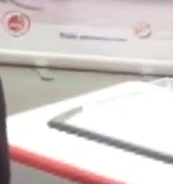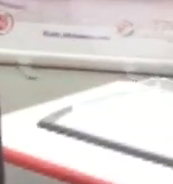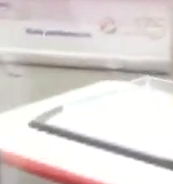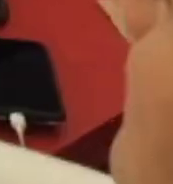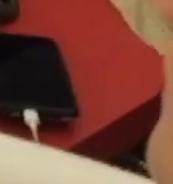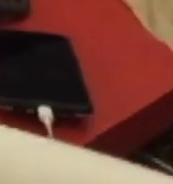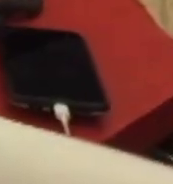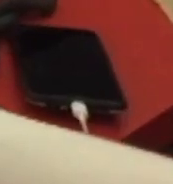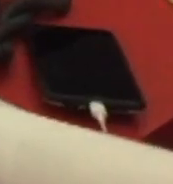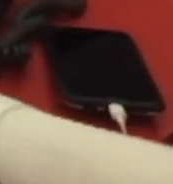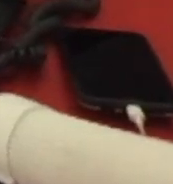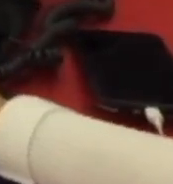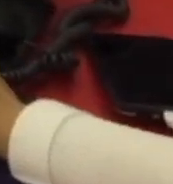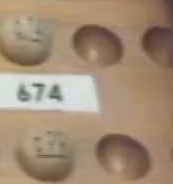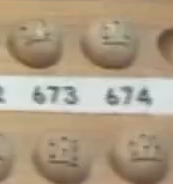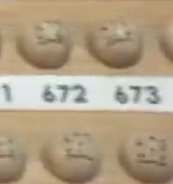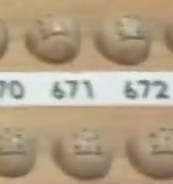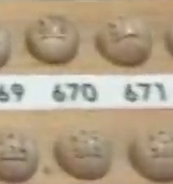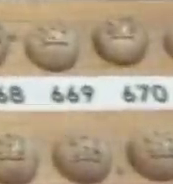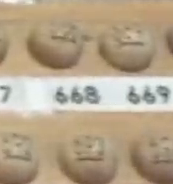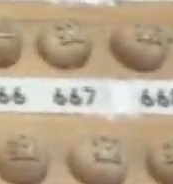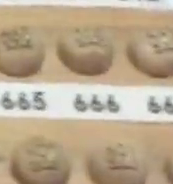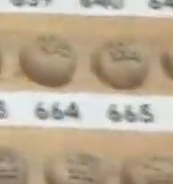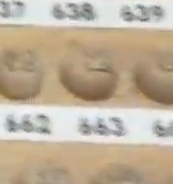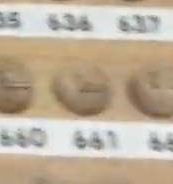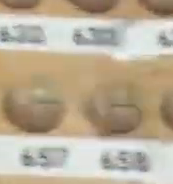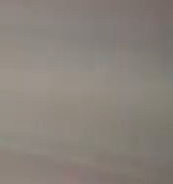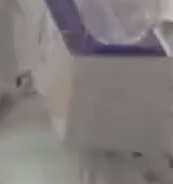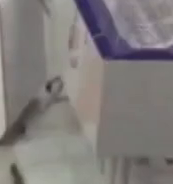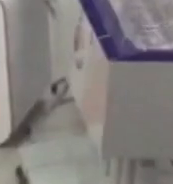No se pierda el sorteo de la Lotería Nacional.